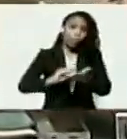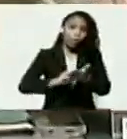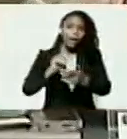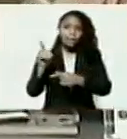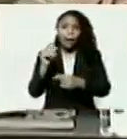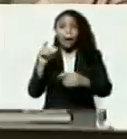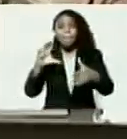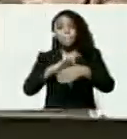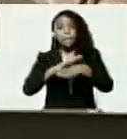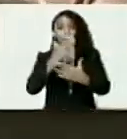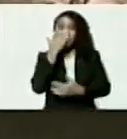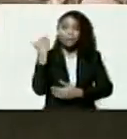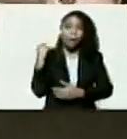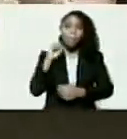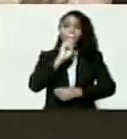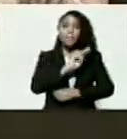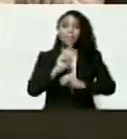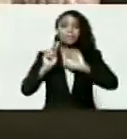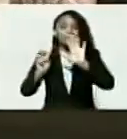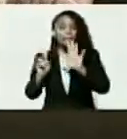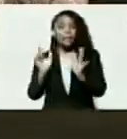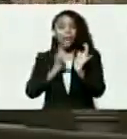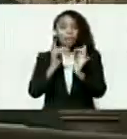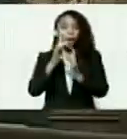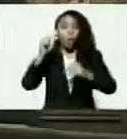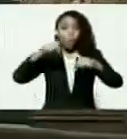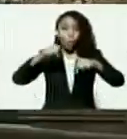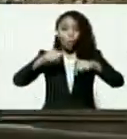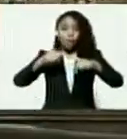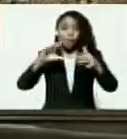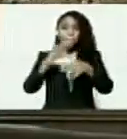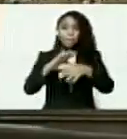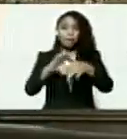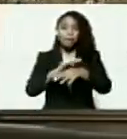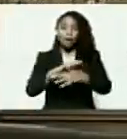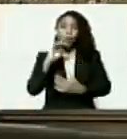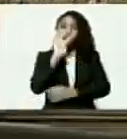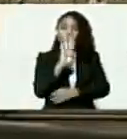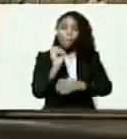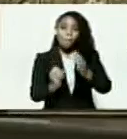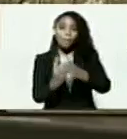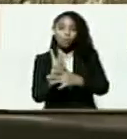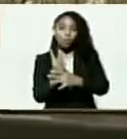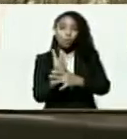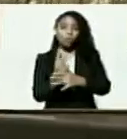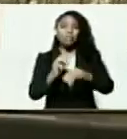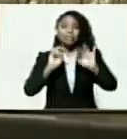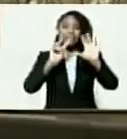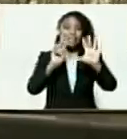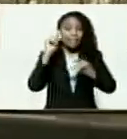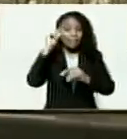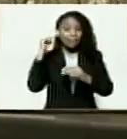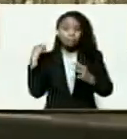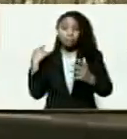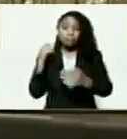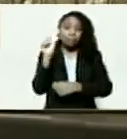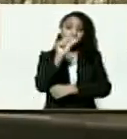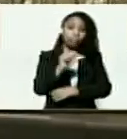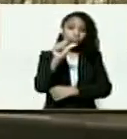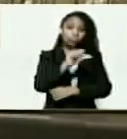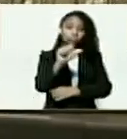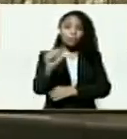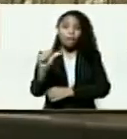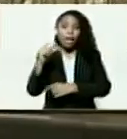martes pasado, 27 de abril, hoy martes 4 de mayo, han pasado 7 días y ya el día de